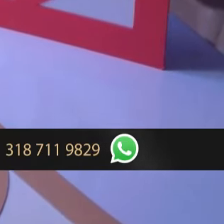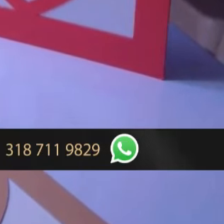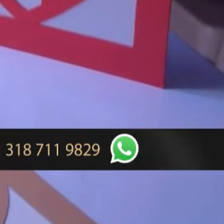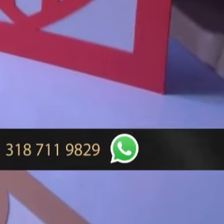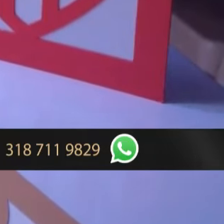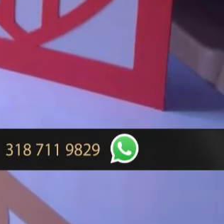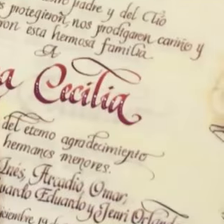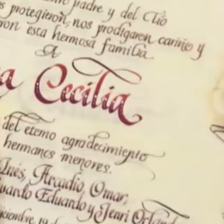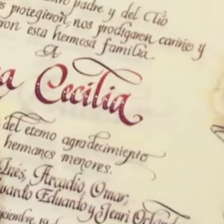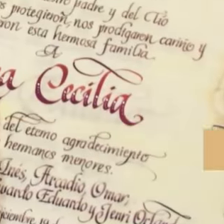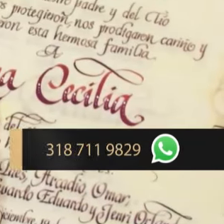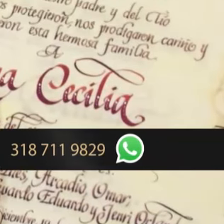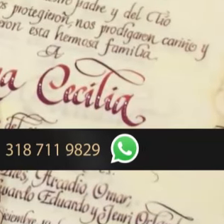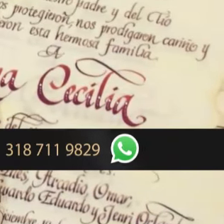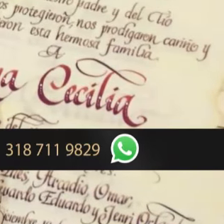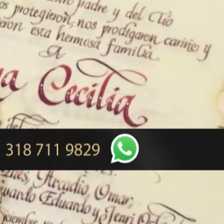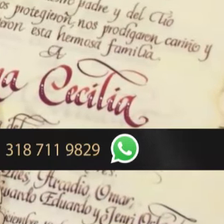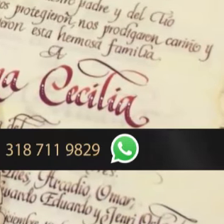318-711-9829 y cotice ahora.